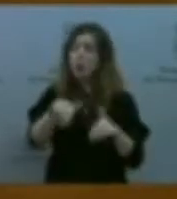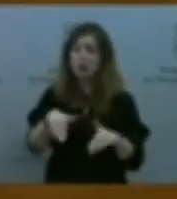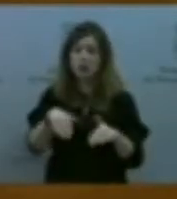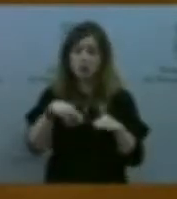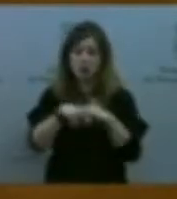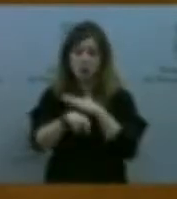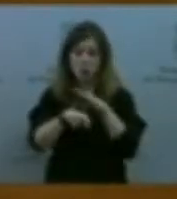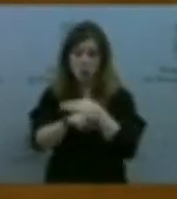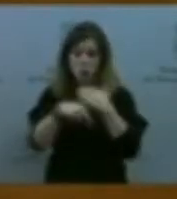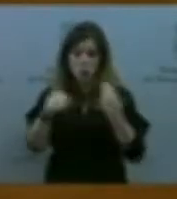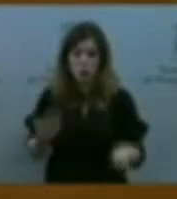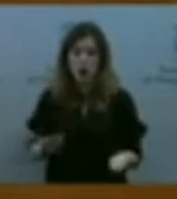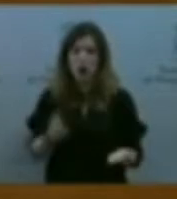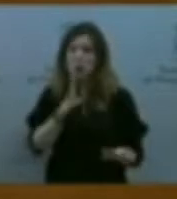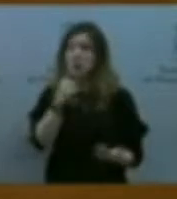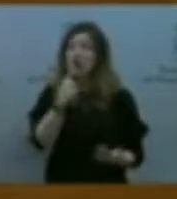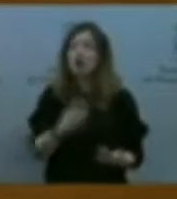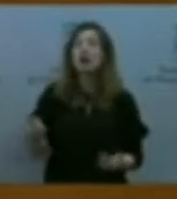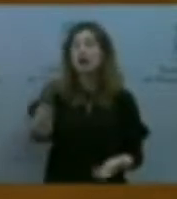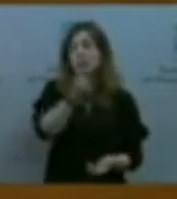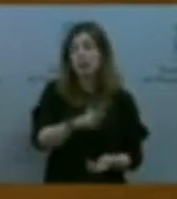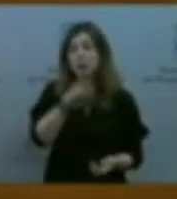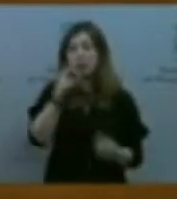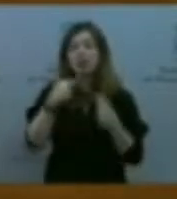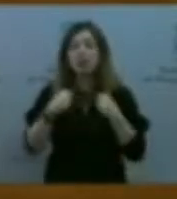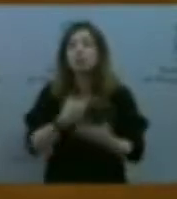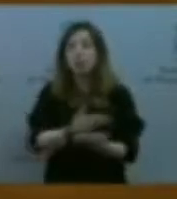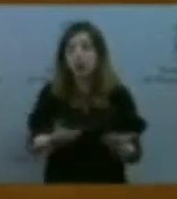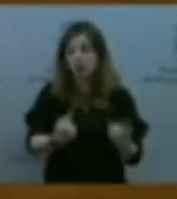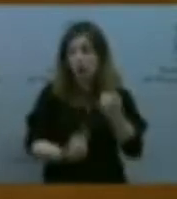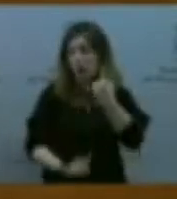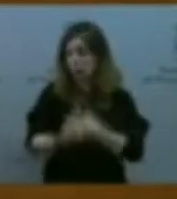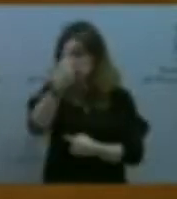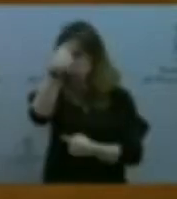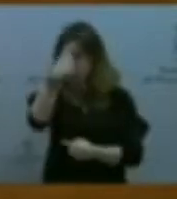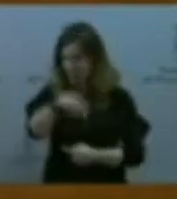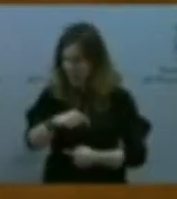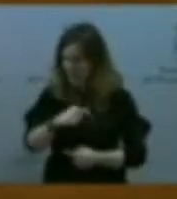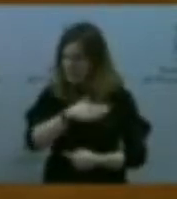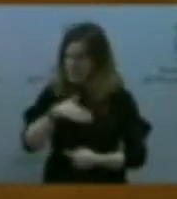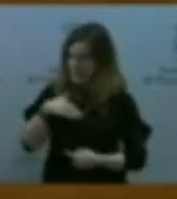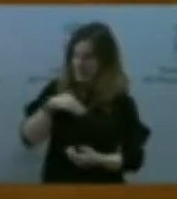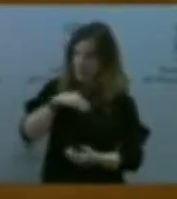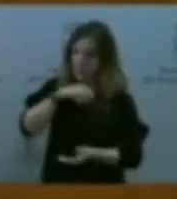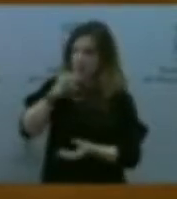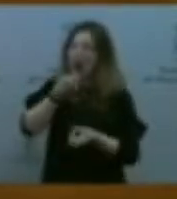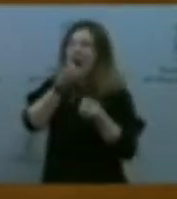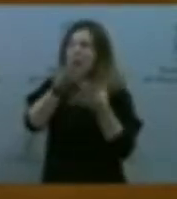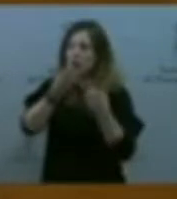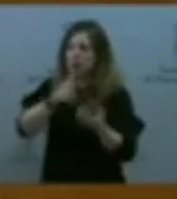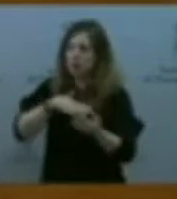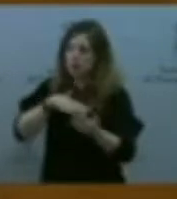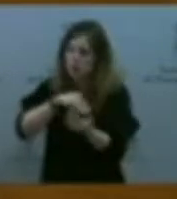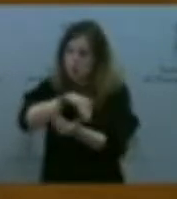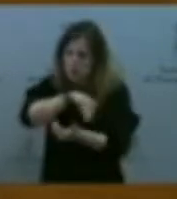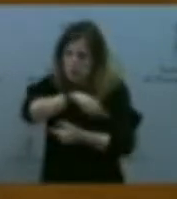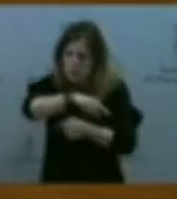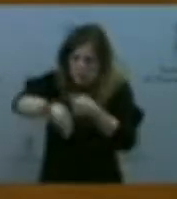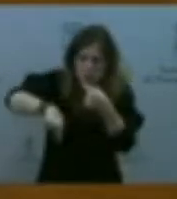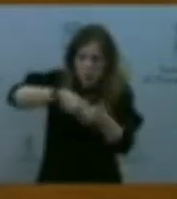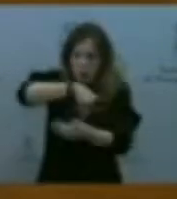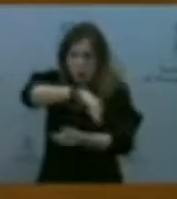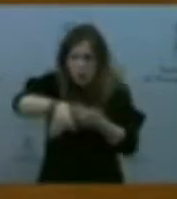señorías, algunos, quieren retorcer los argumentos hasta expulsar al Partido Popular de la defensa del salario social,